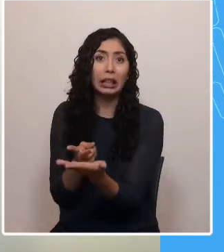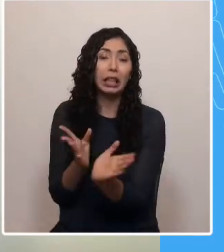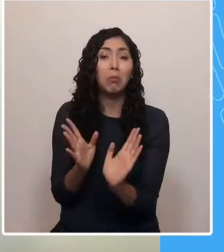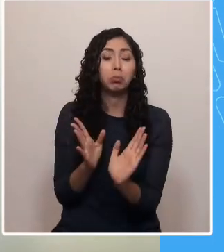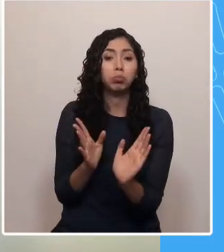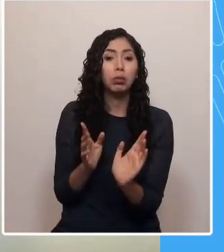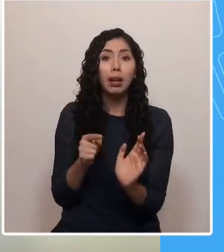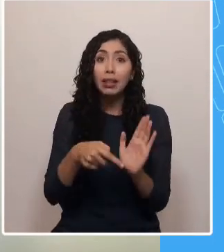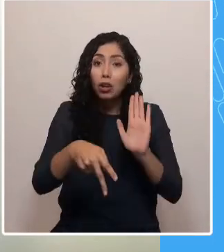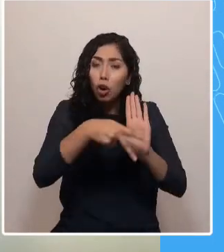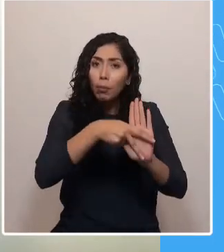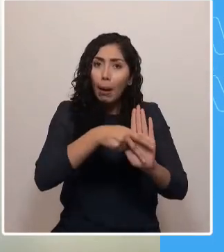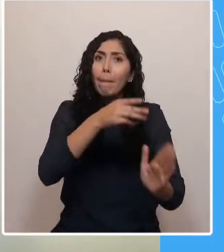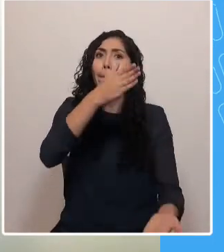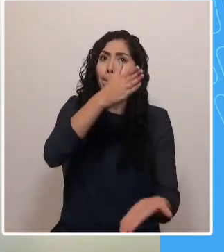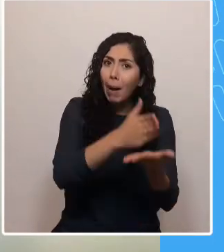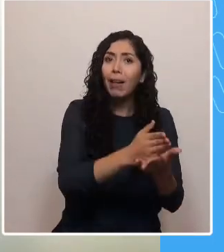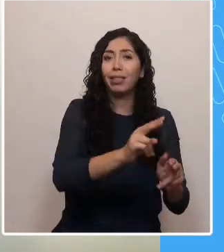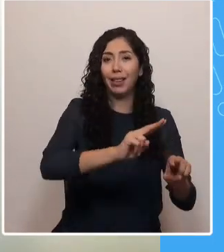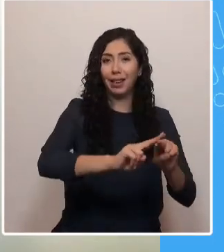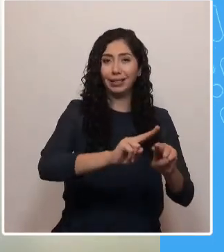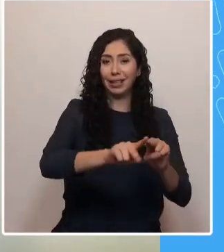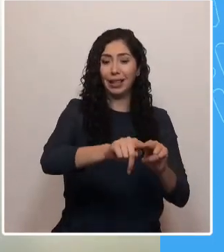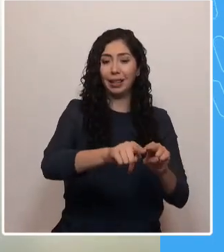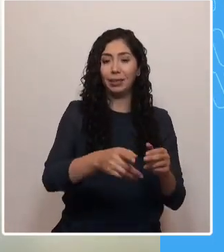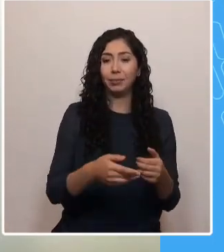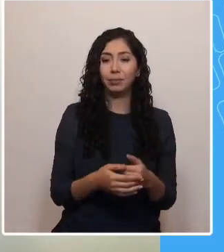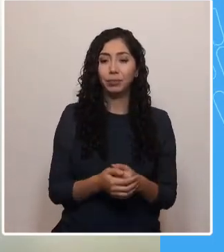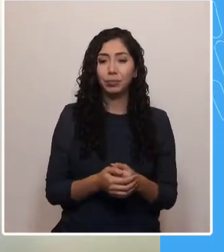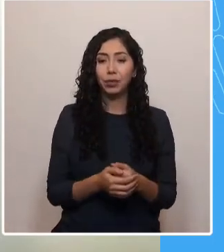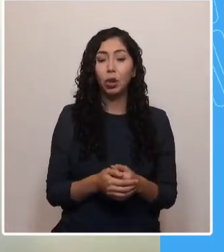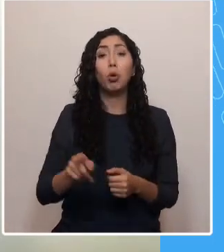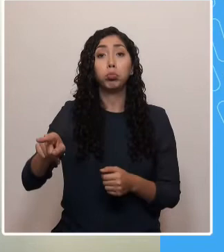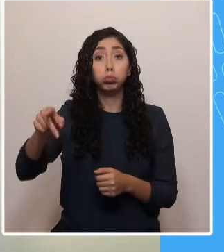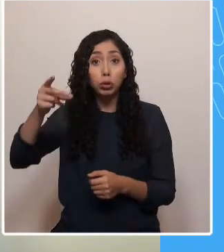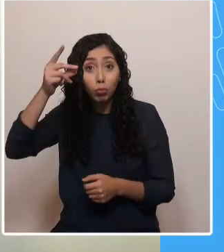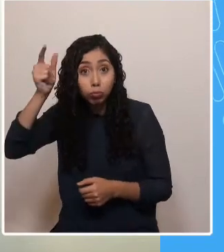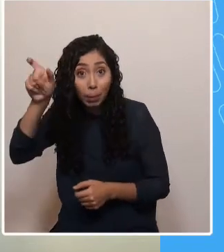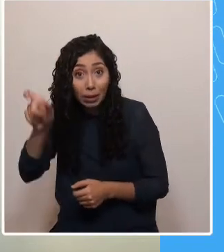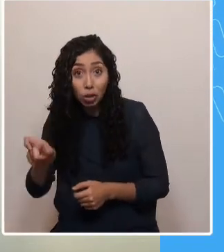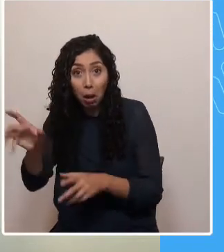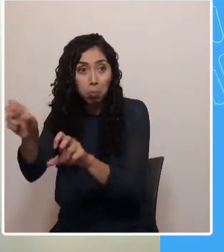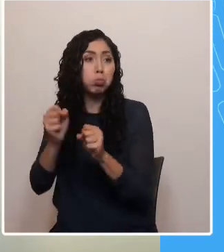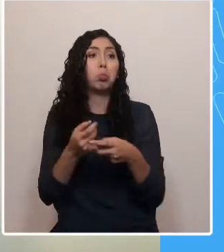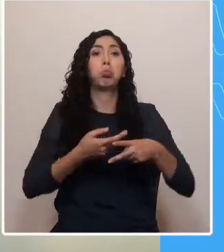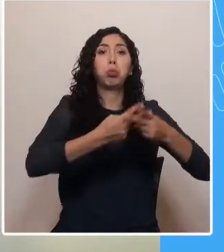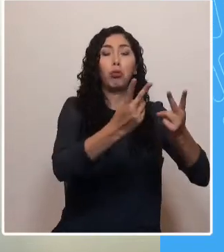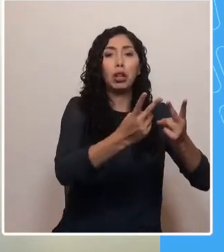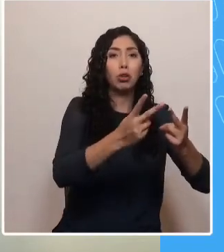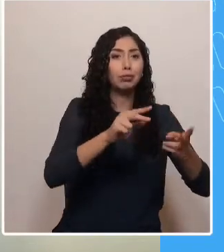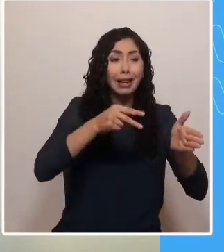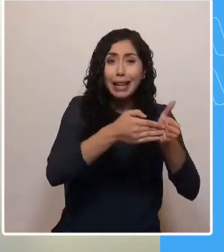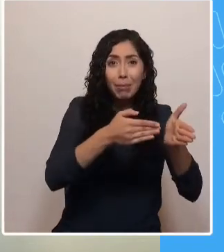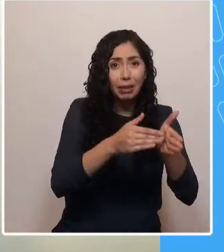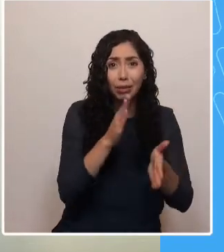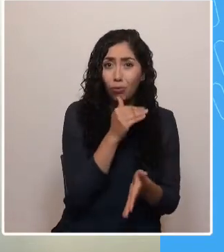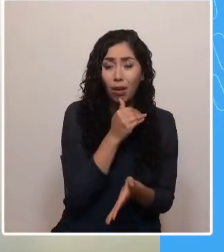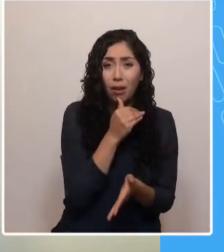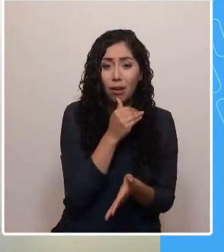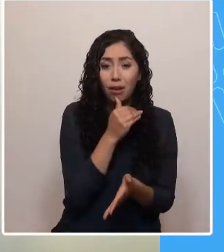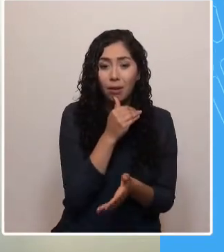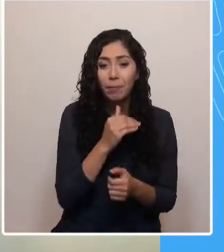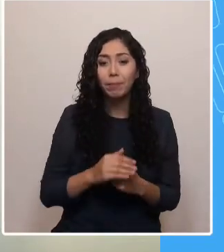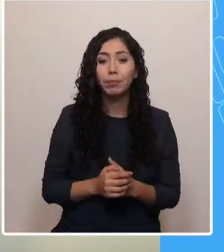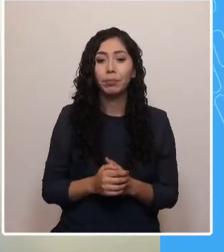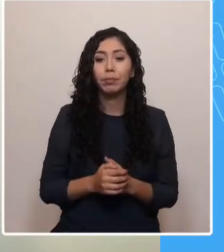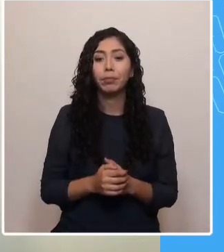mandata hacerlo al imponer la obligación de promover un dominio público sin límites. El legislador podrá ampliar a su arbitrio el catálogo de